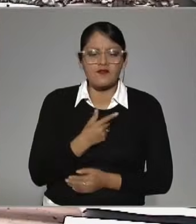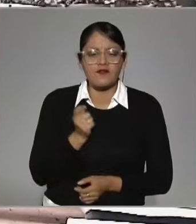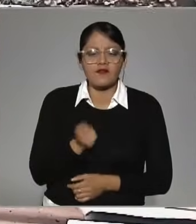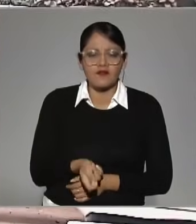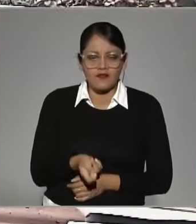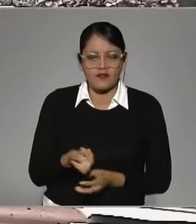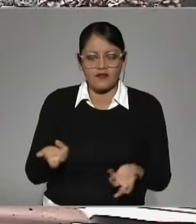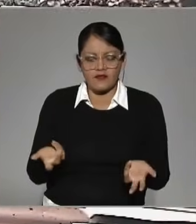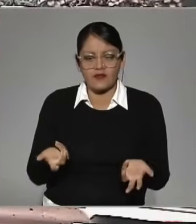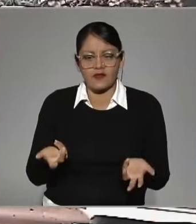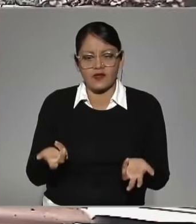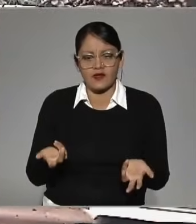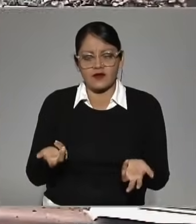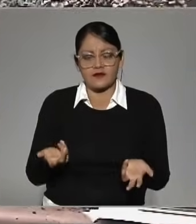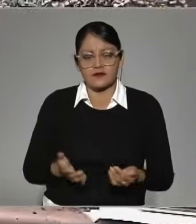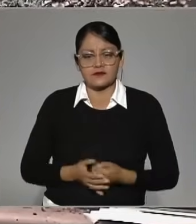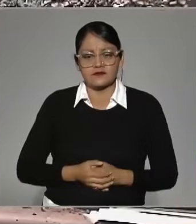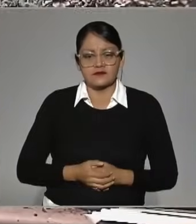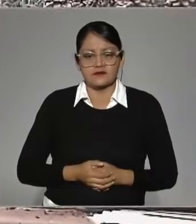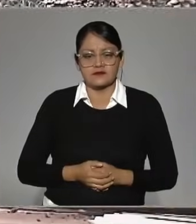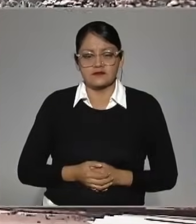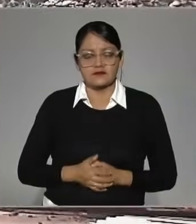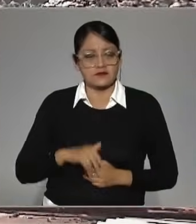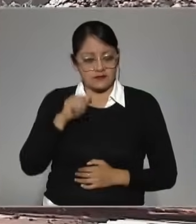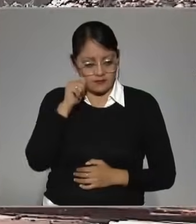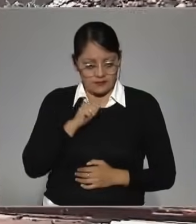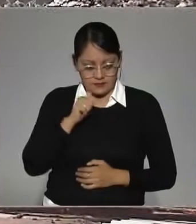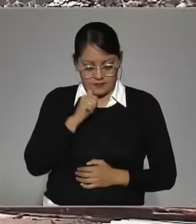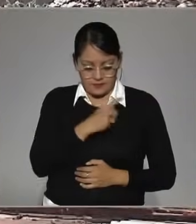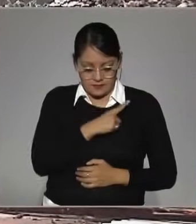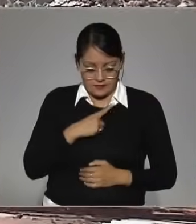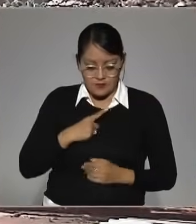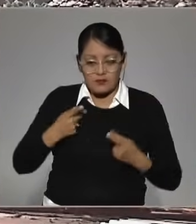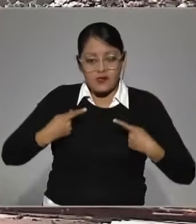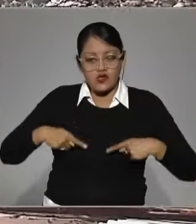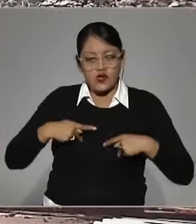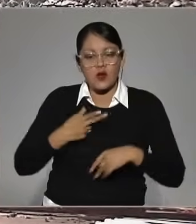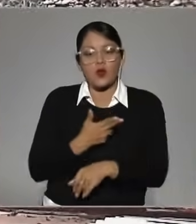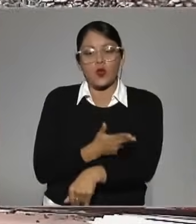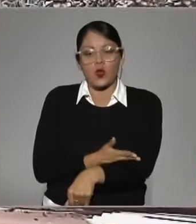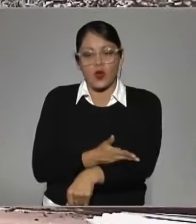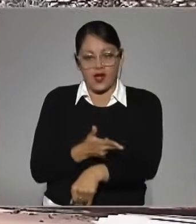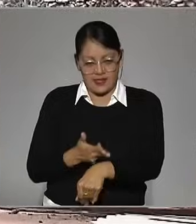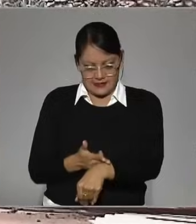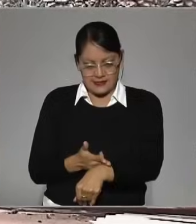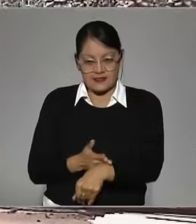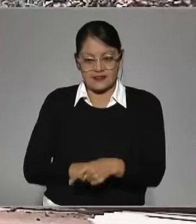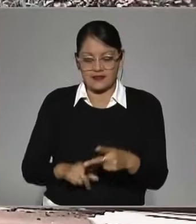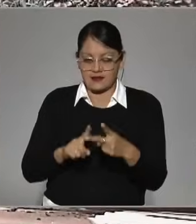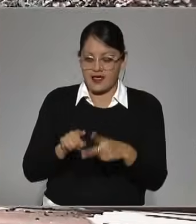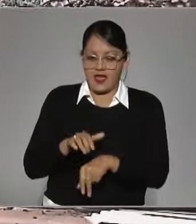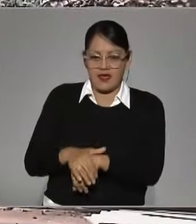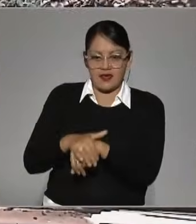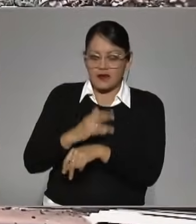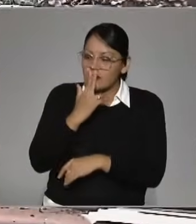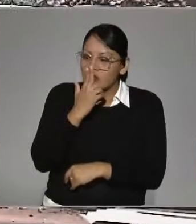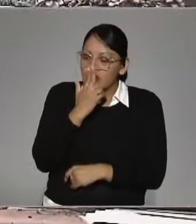fue pues el hecho de siempre ser personas honestas, valorar a sus amigos,